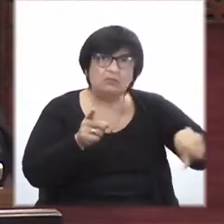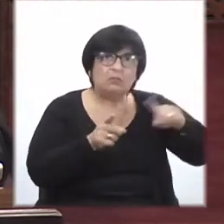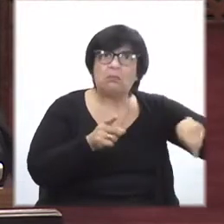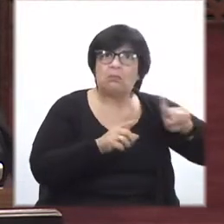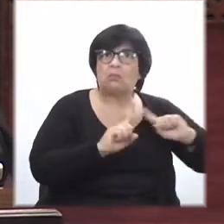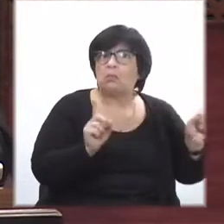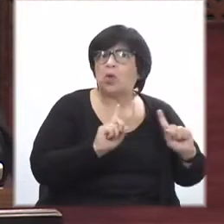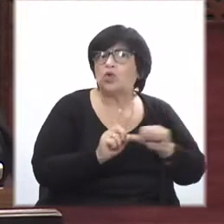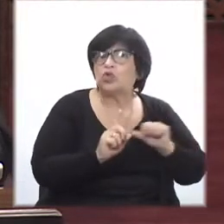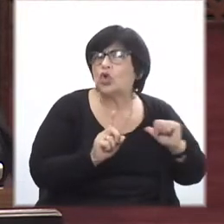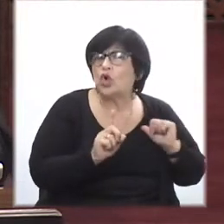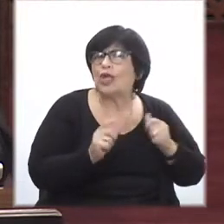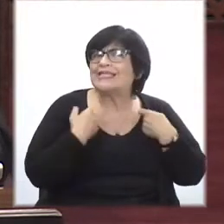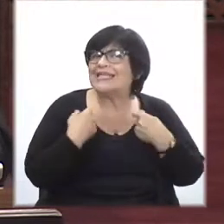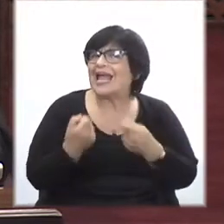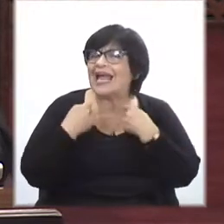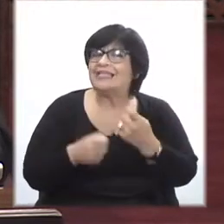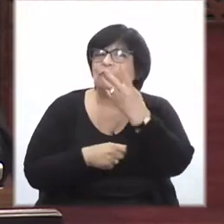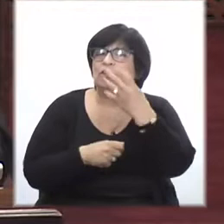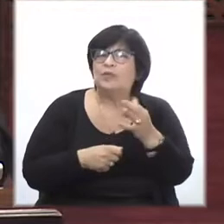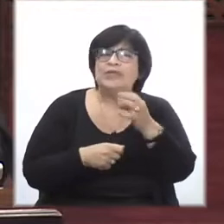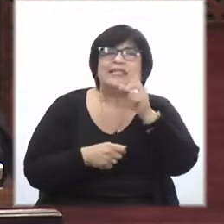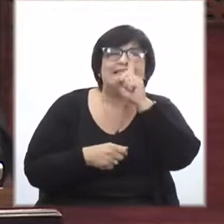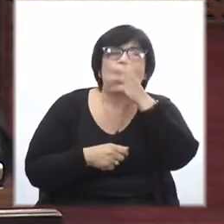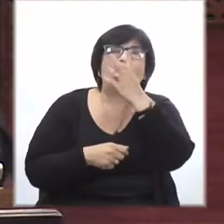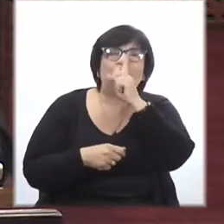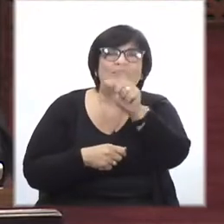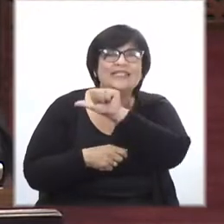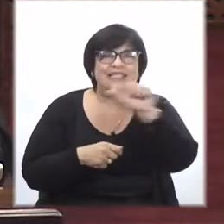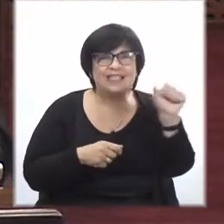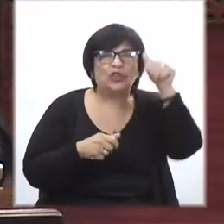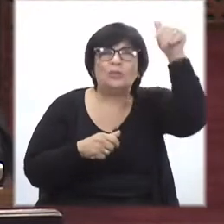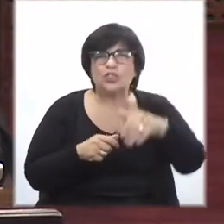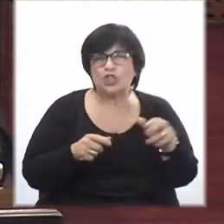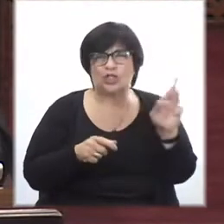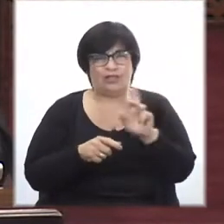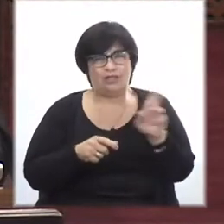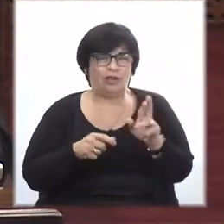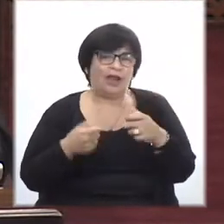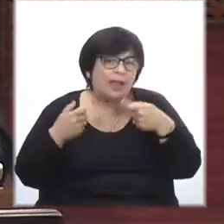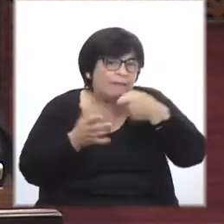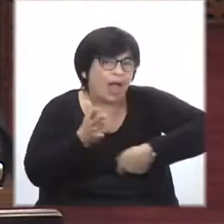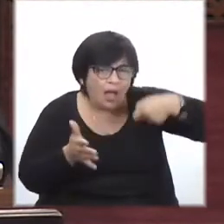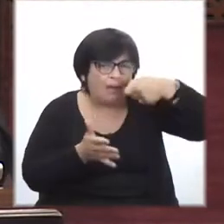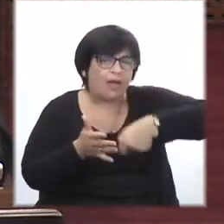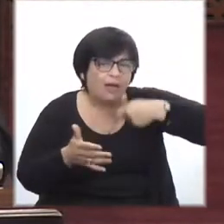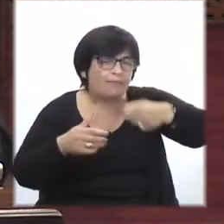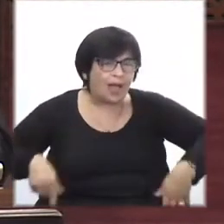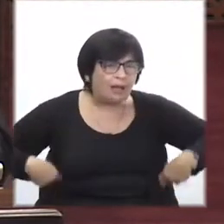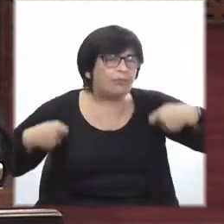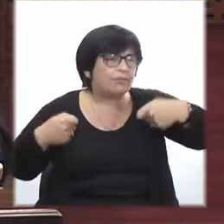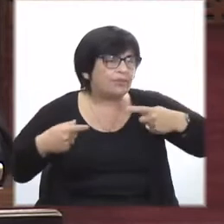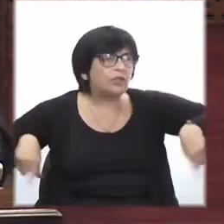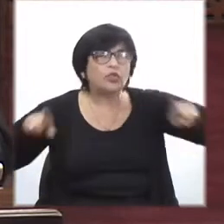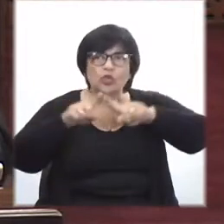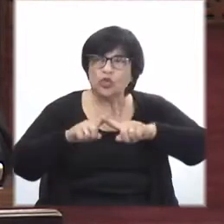costo de 4.600 millones de dólares, que abona el resto de nuestra sociedad en beneficio de quienes han contratado con el anterior